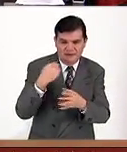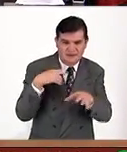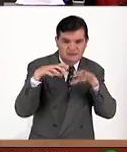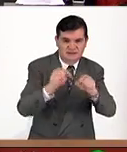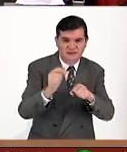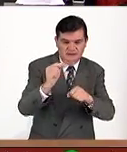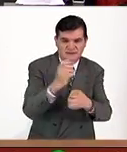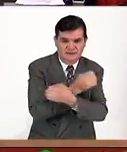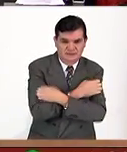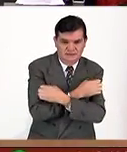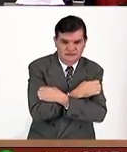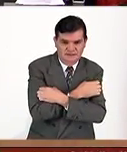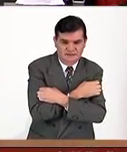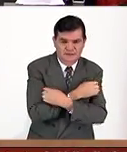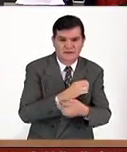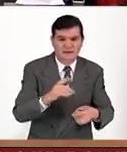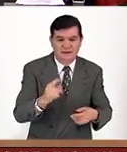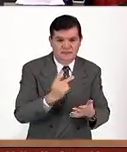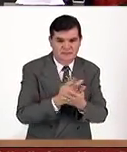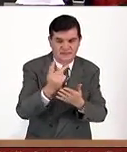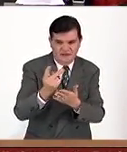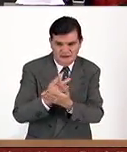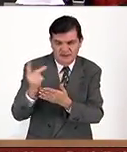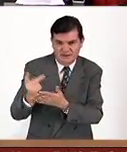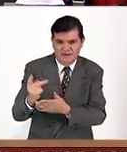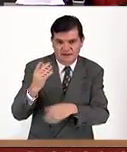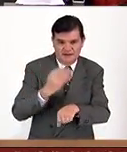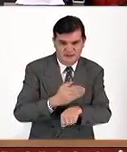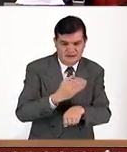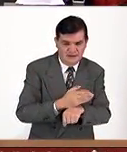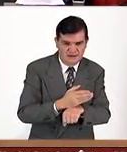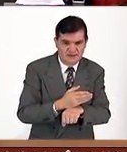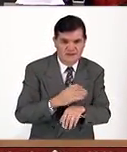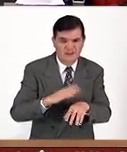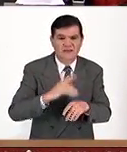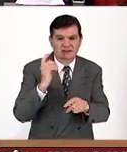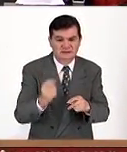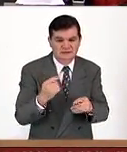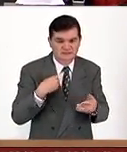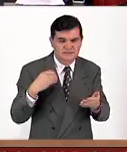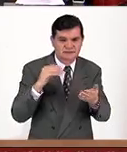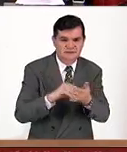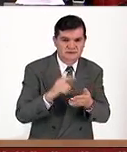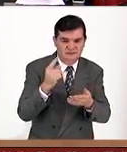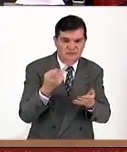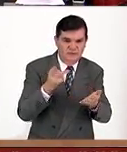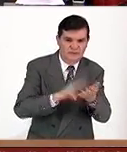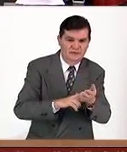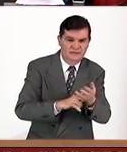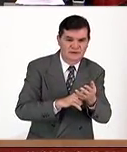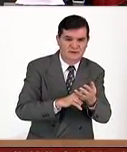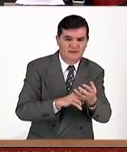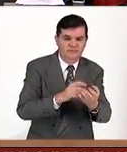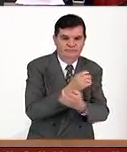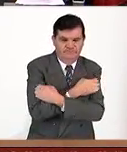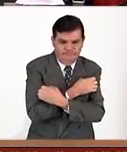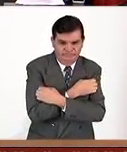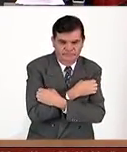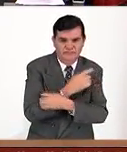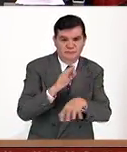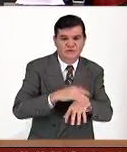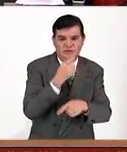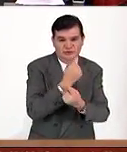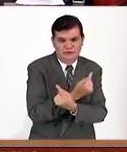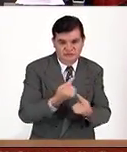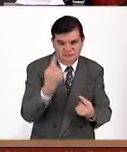en la educación. Los premios y los castigos son lo que nos conduce a una doble moral, porque el